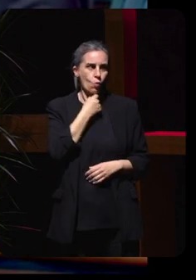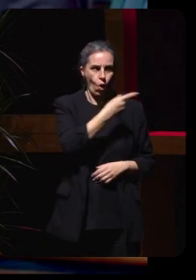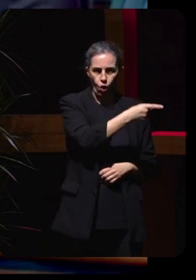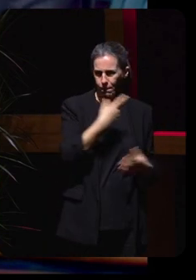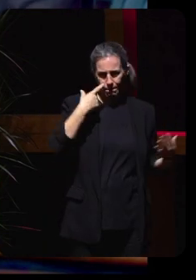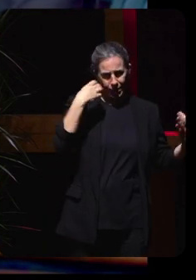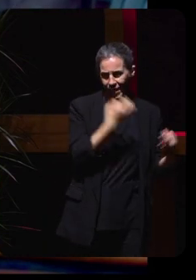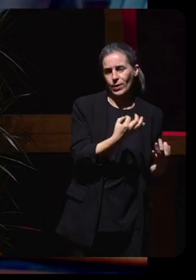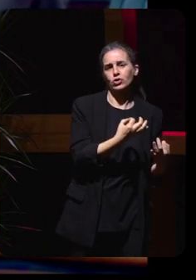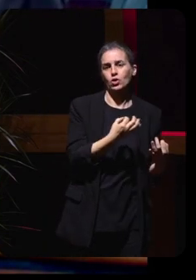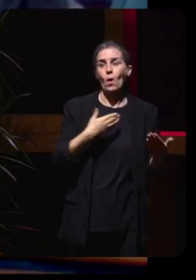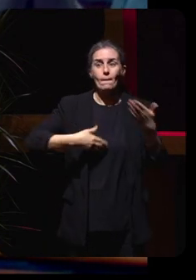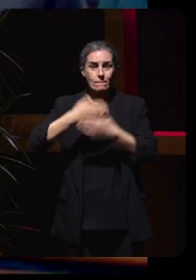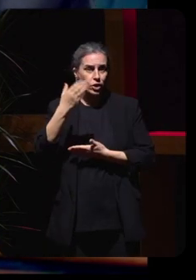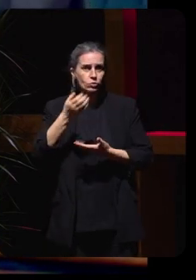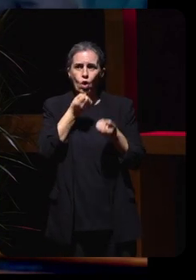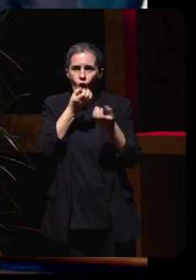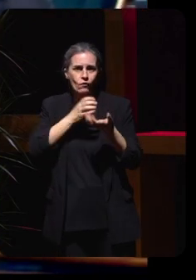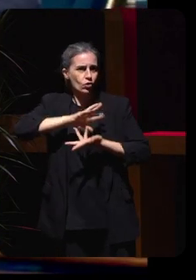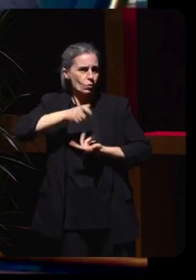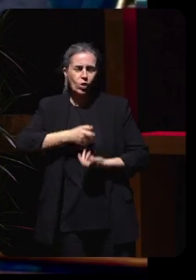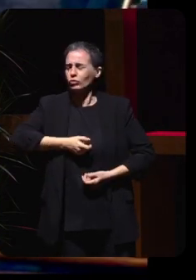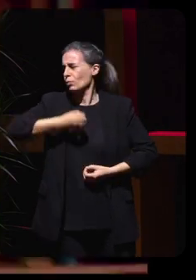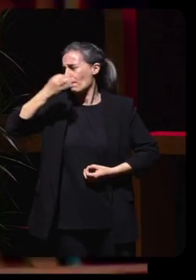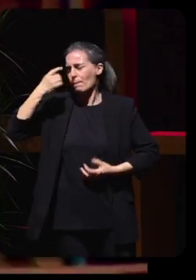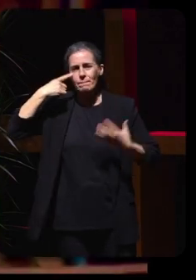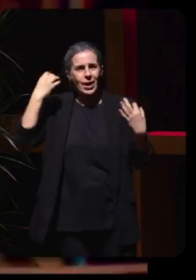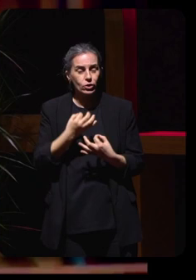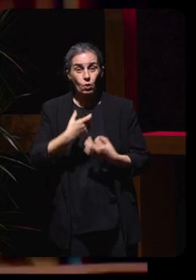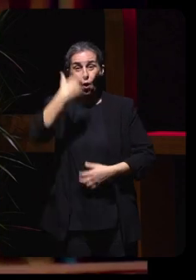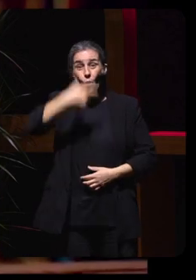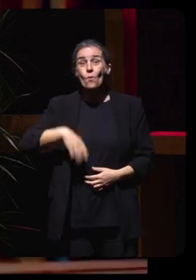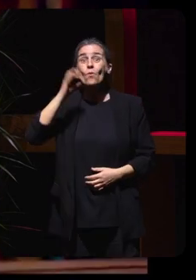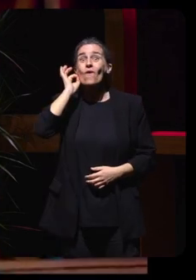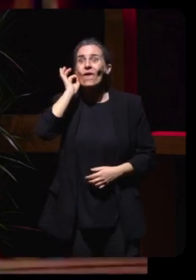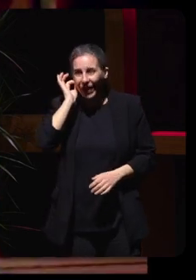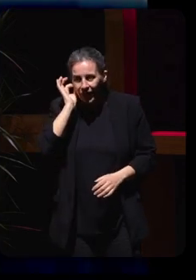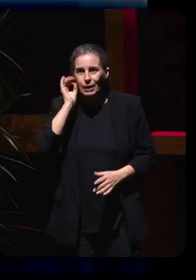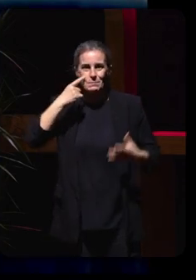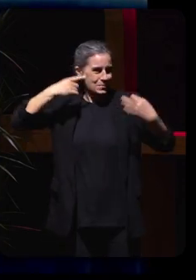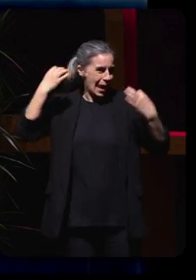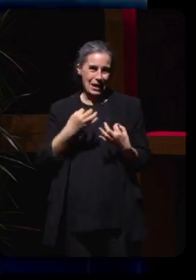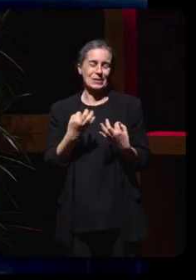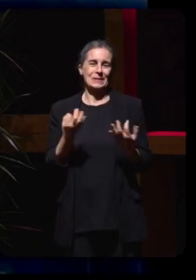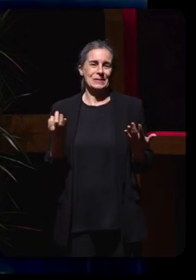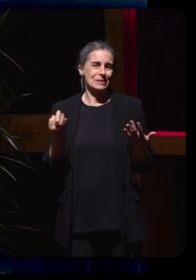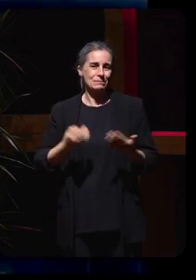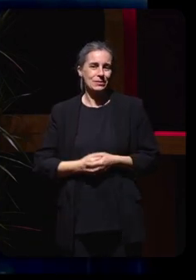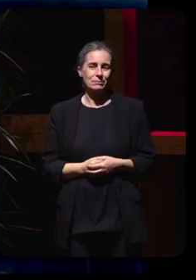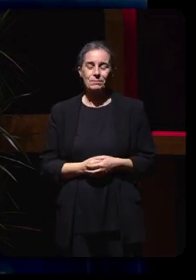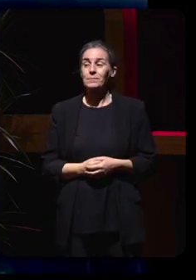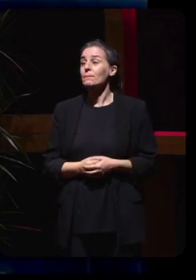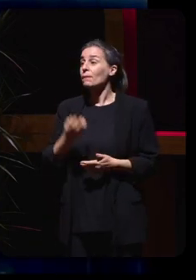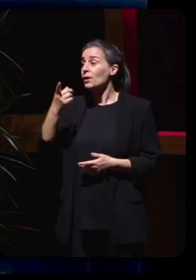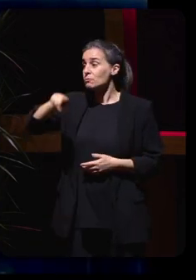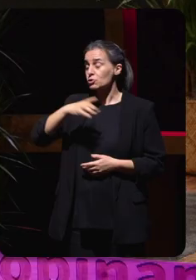Sí, sí, sí, el periodismo, la información, uy, peligrosísima. Una mujer, o sea, peligrosísimo. Sí, sí. Si buscáis